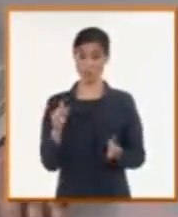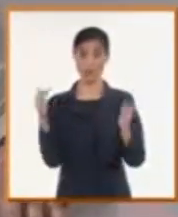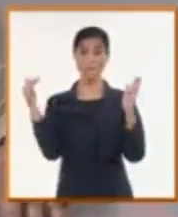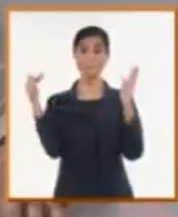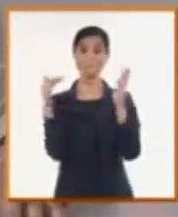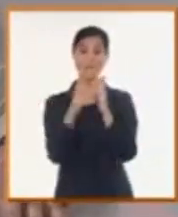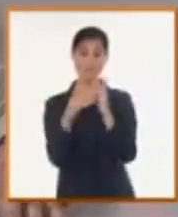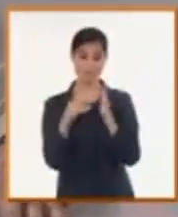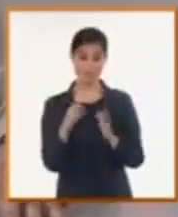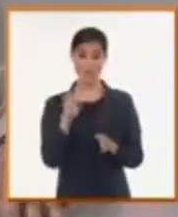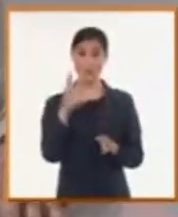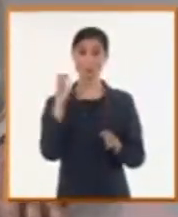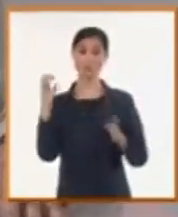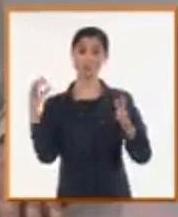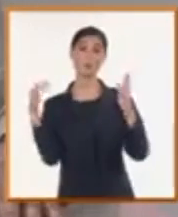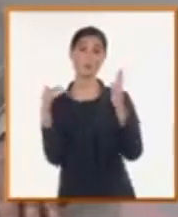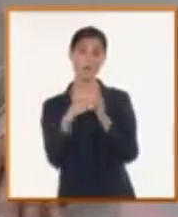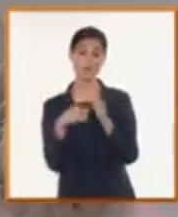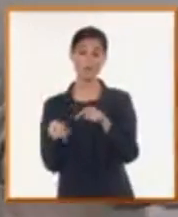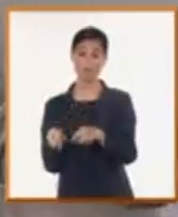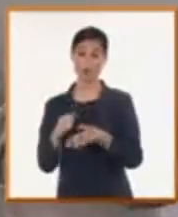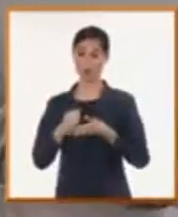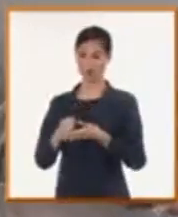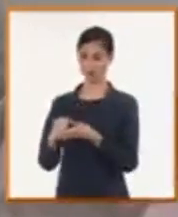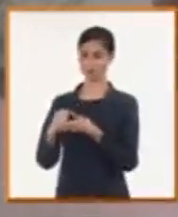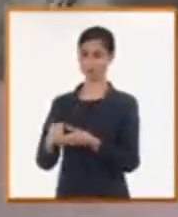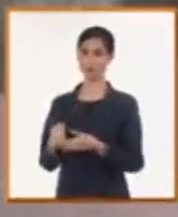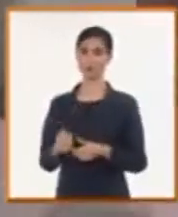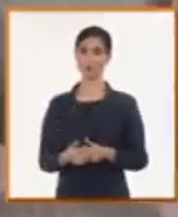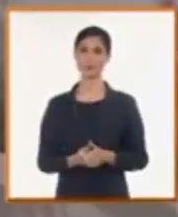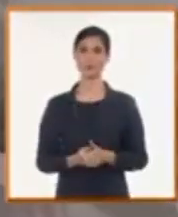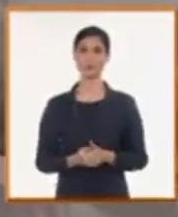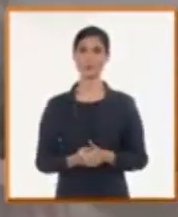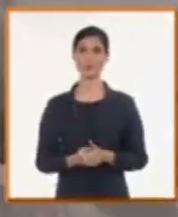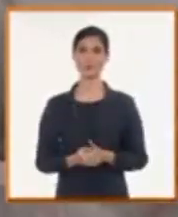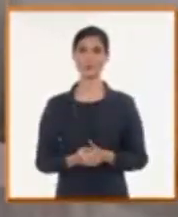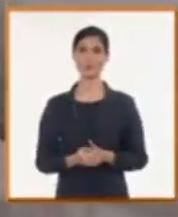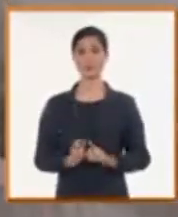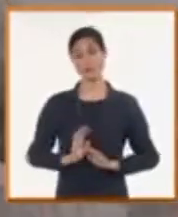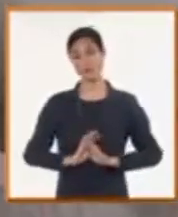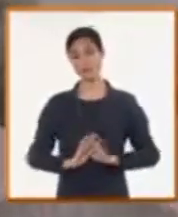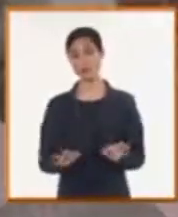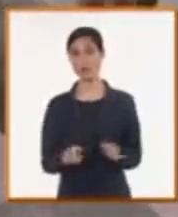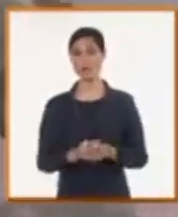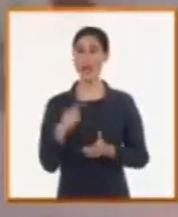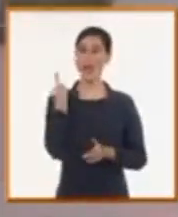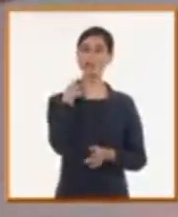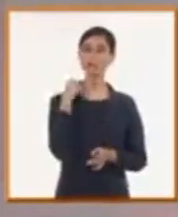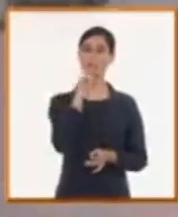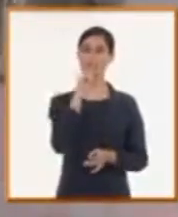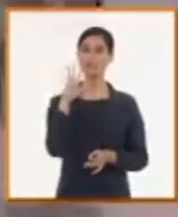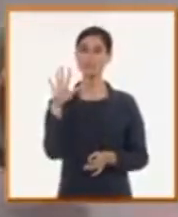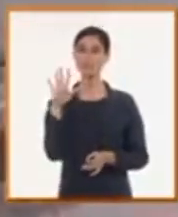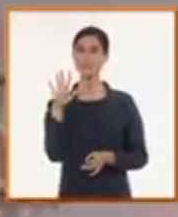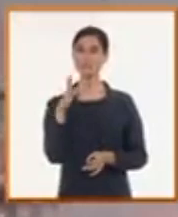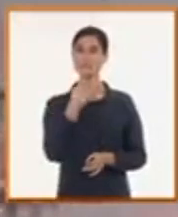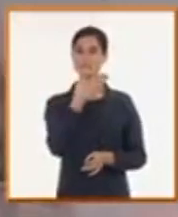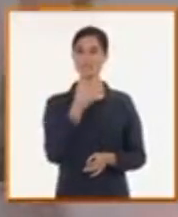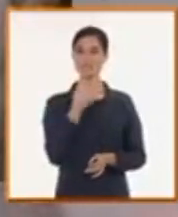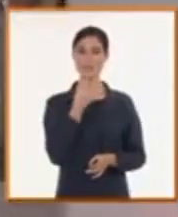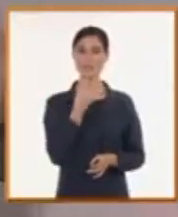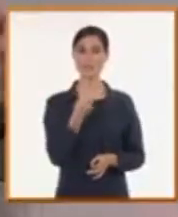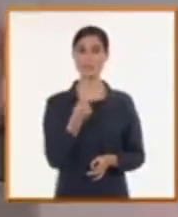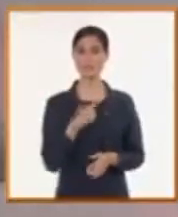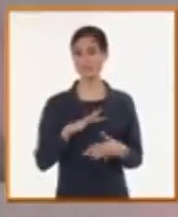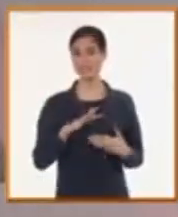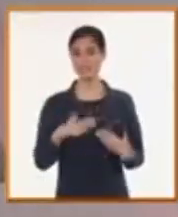coronel, estábamos dispuestos a echarla. Fidel ya había dicho en el 75, el enemigo que se retira, Puente de Plata.